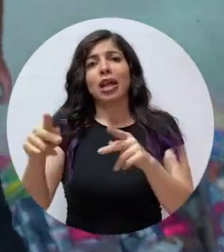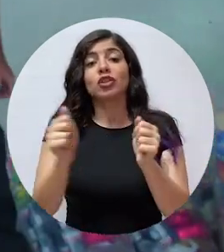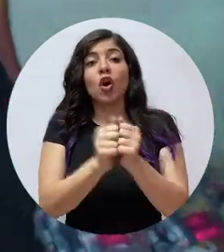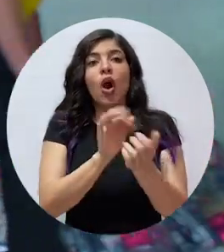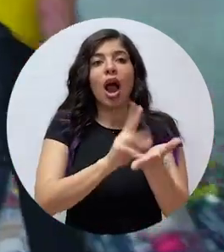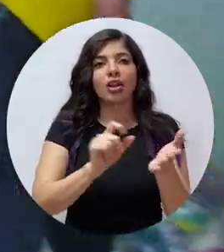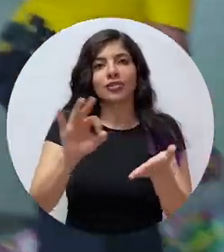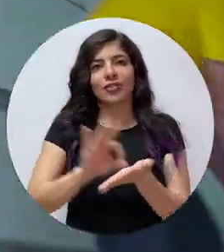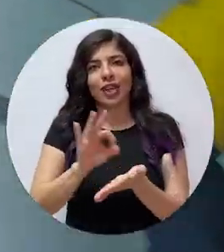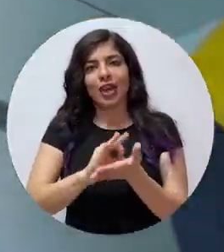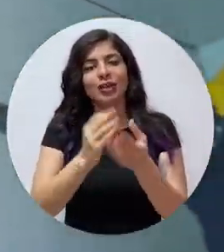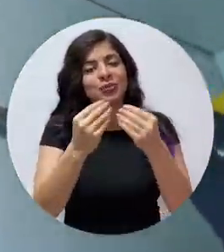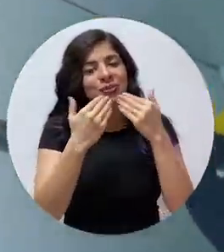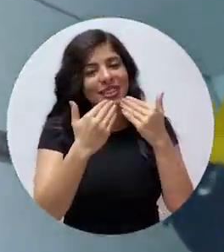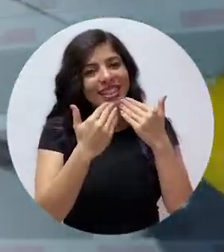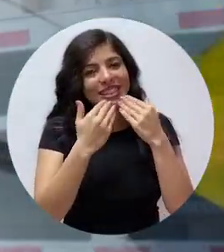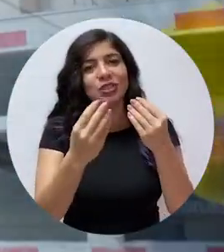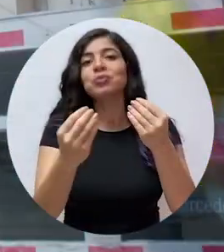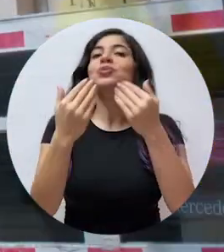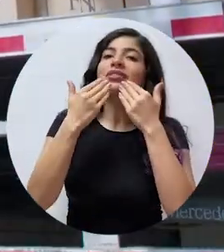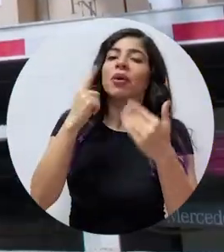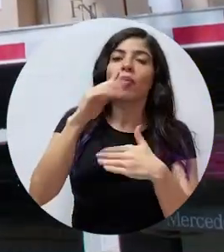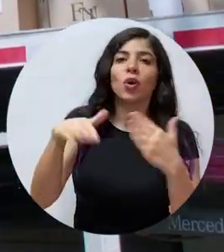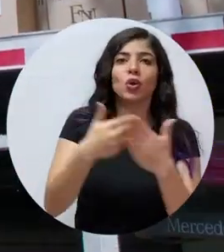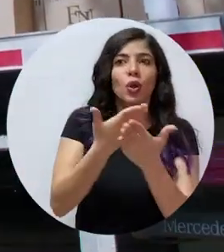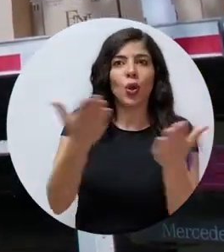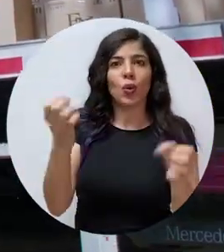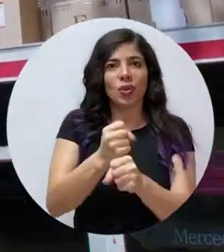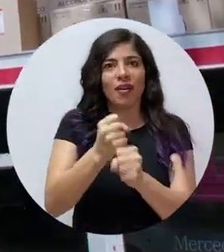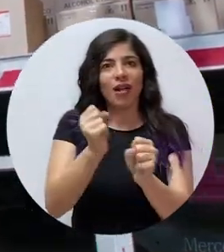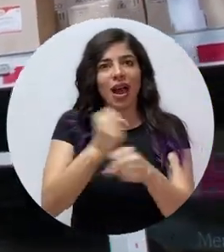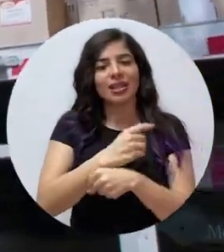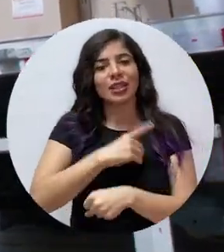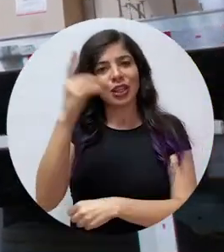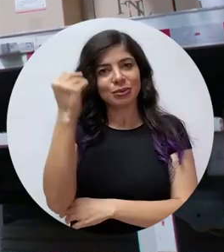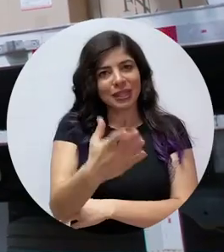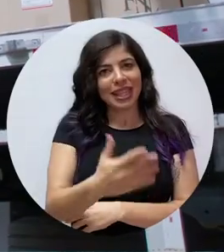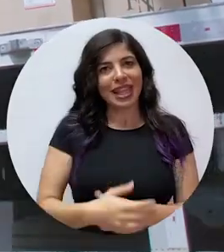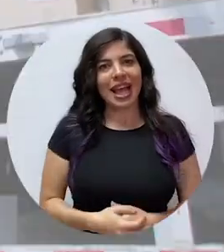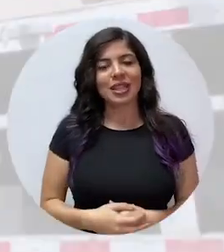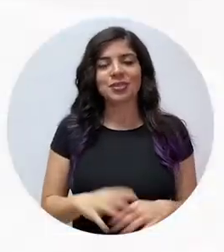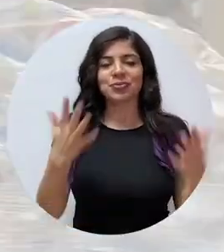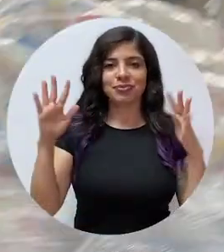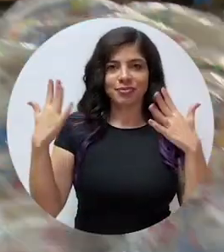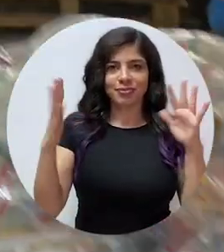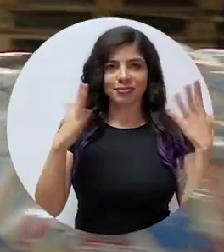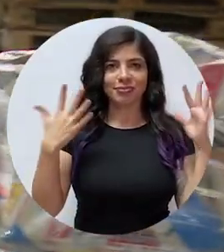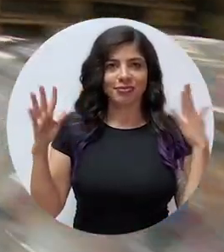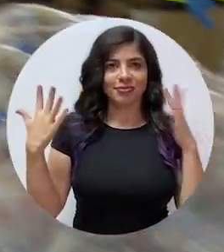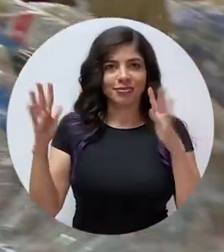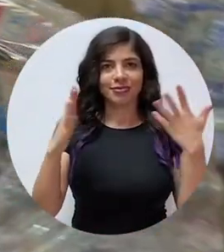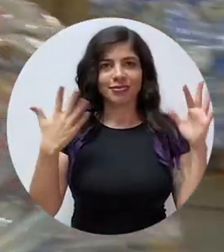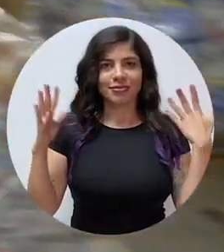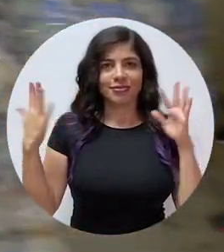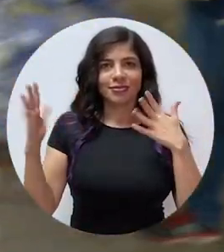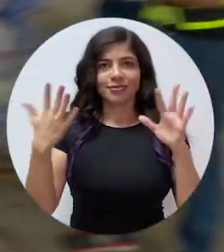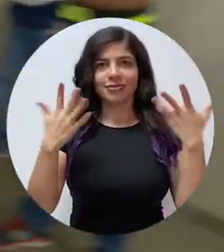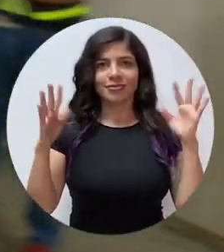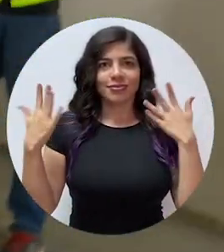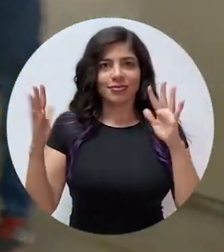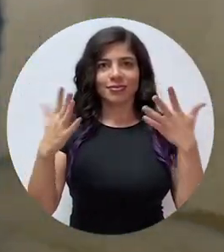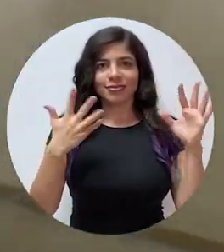personas con el arroz y los frijoles. Muchas gracias por todo el trabajo que hacen. Que Dios los bendiga.